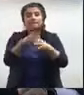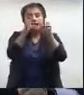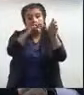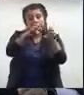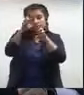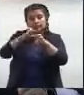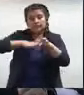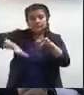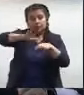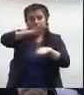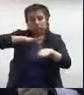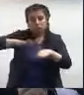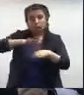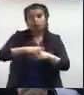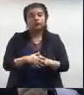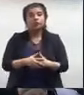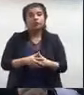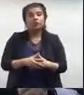en general.